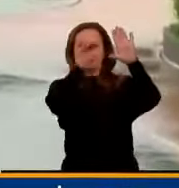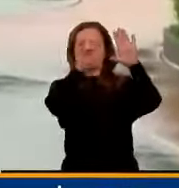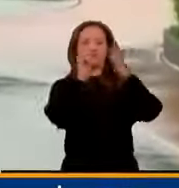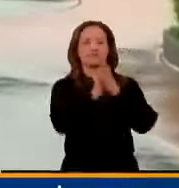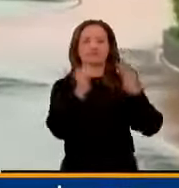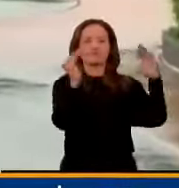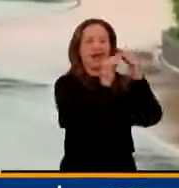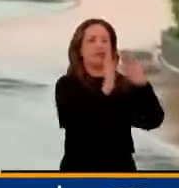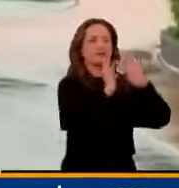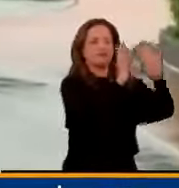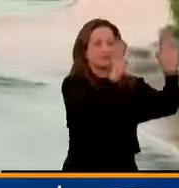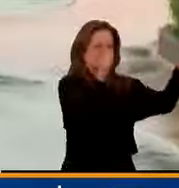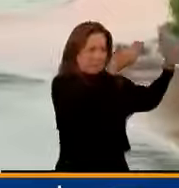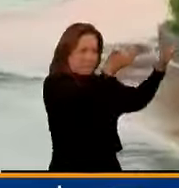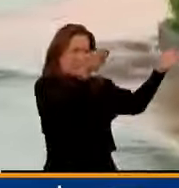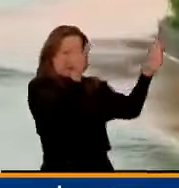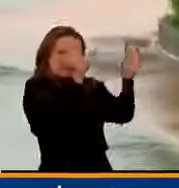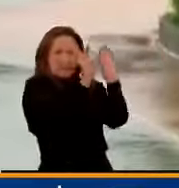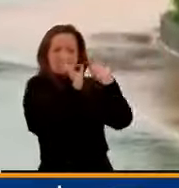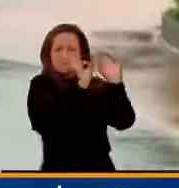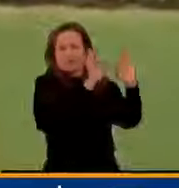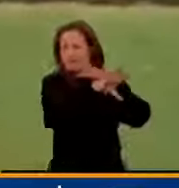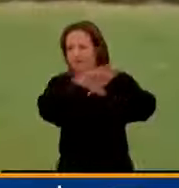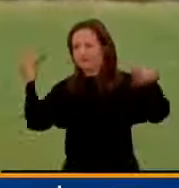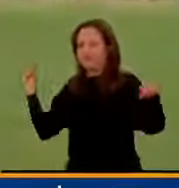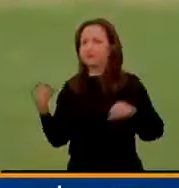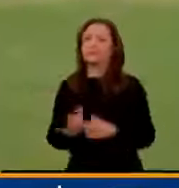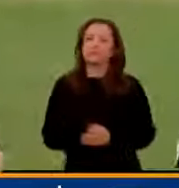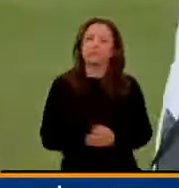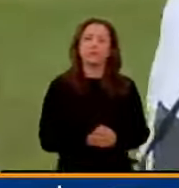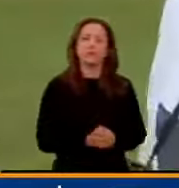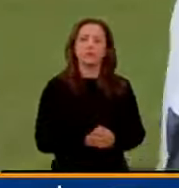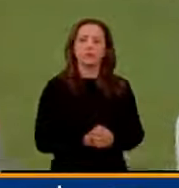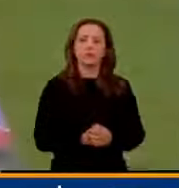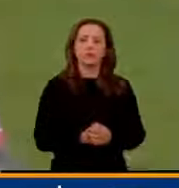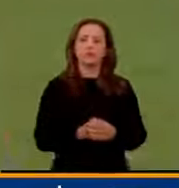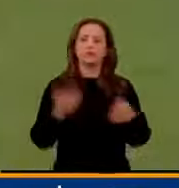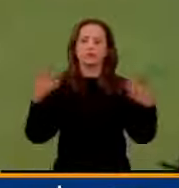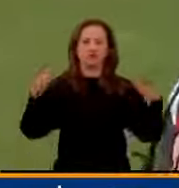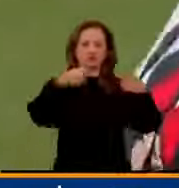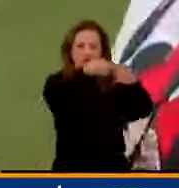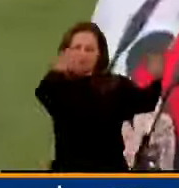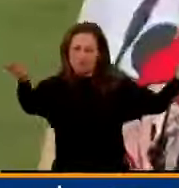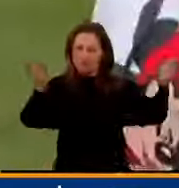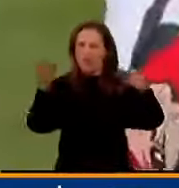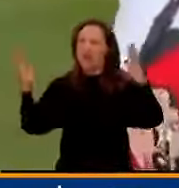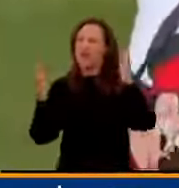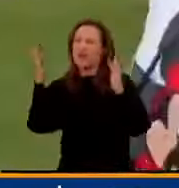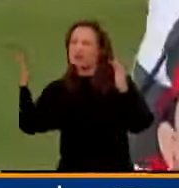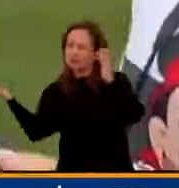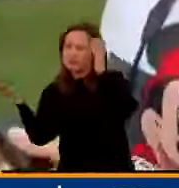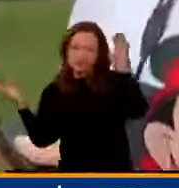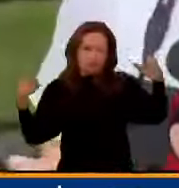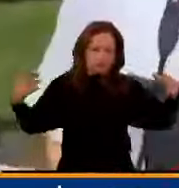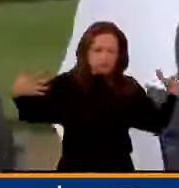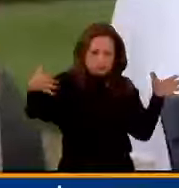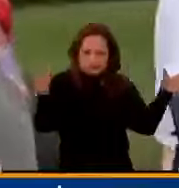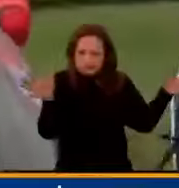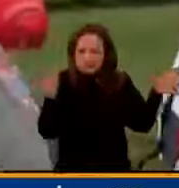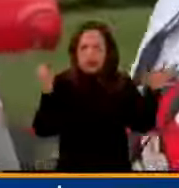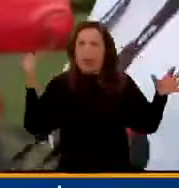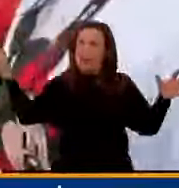lo más resguardada que pudieron. Amarramos los árboles lo más que pudimos, cortamos ramas que podían afectar la